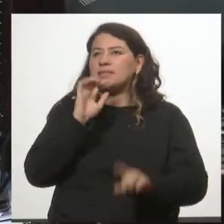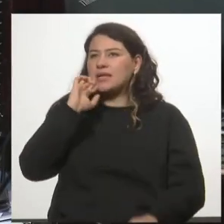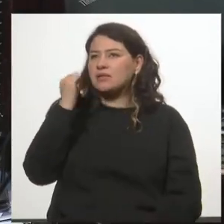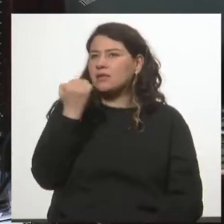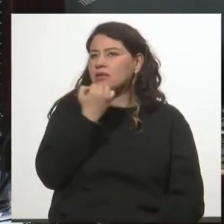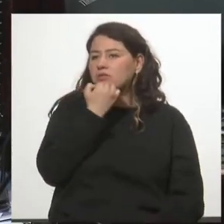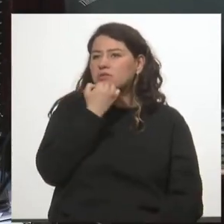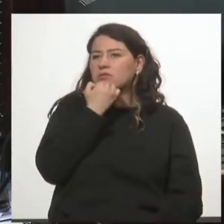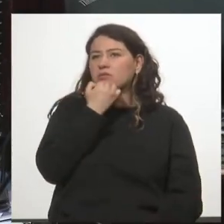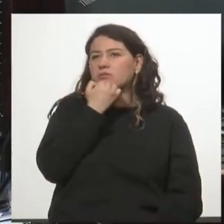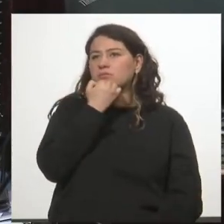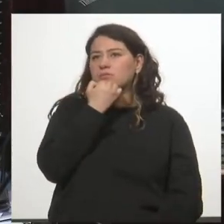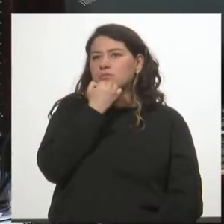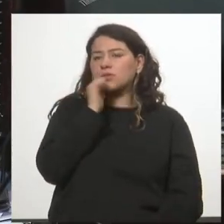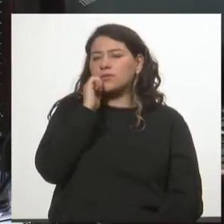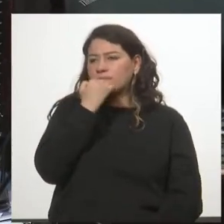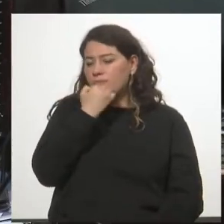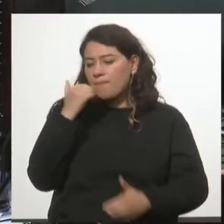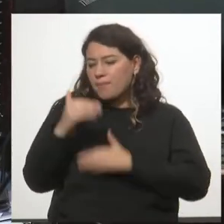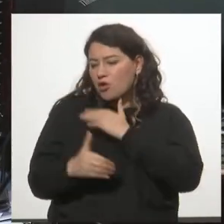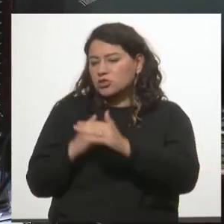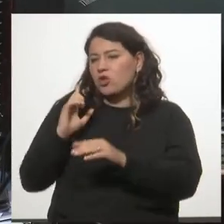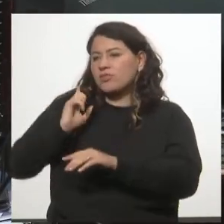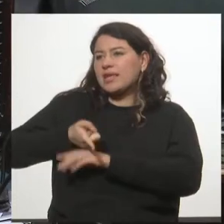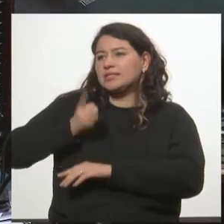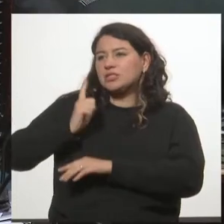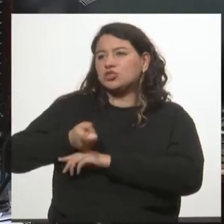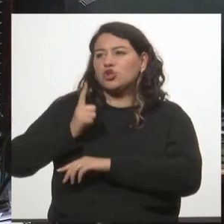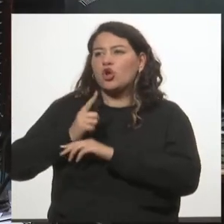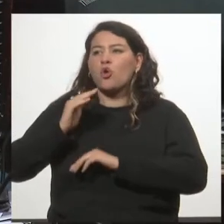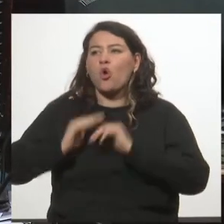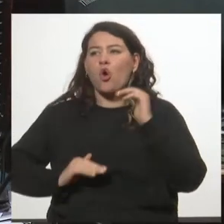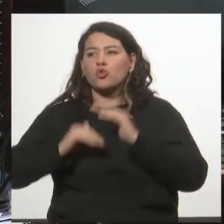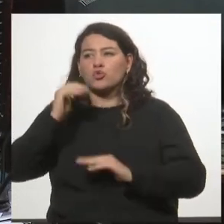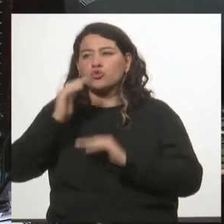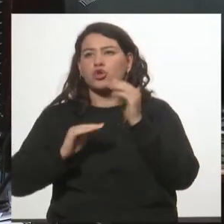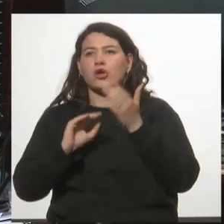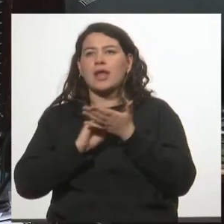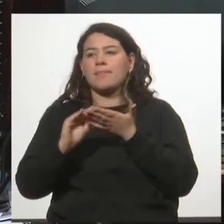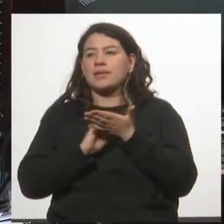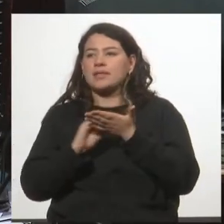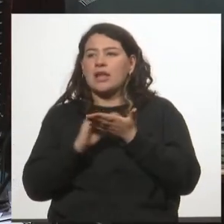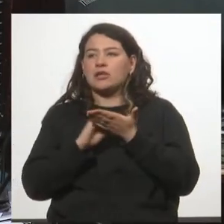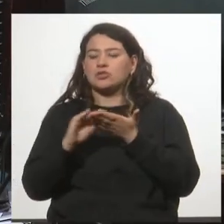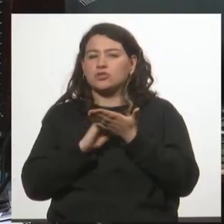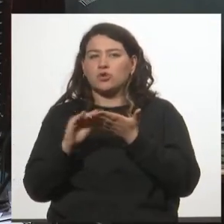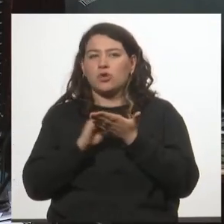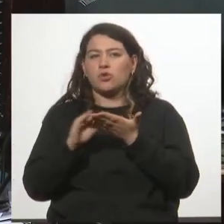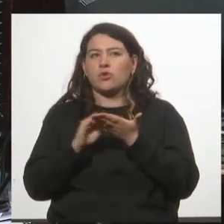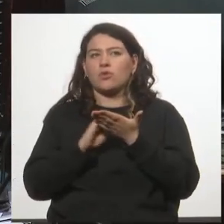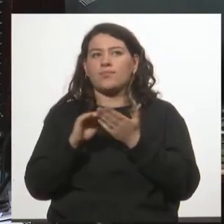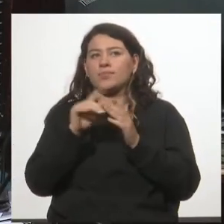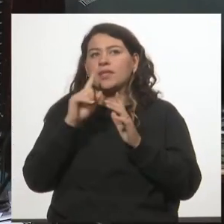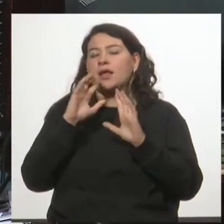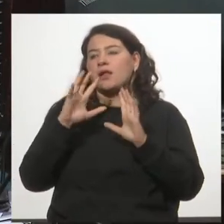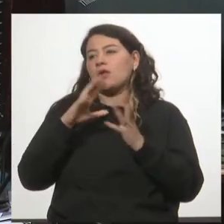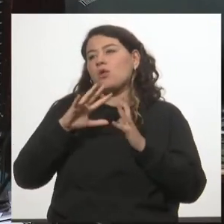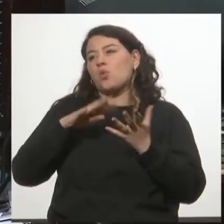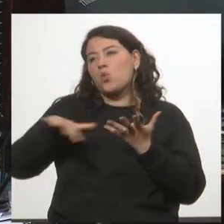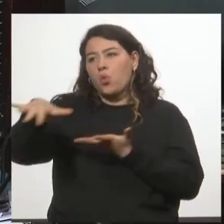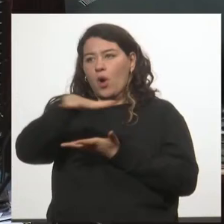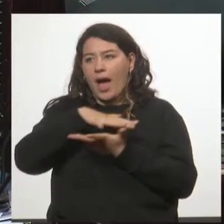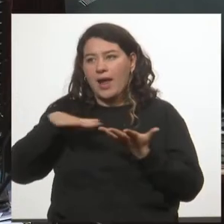ocultamiento que han rodeado el proceso de decisión construcción y administración del complejo multimodal ante la arena